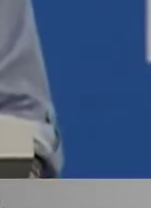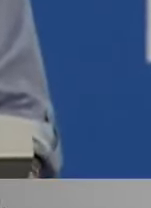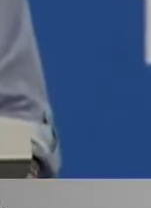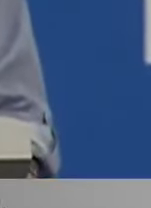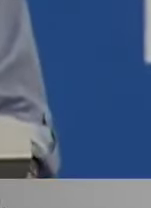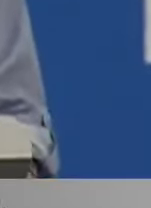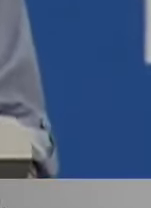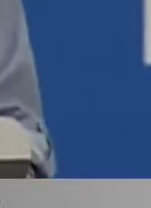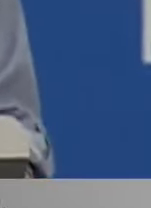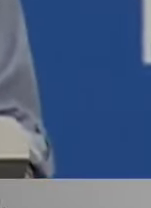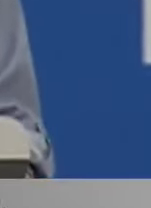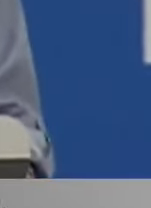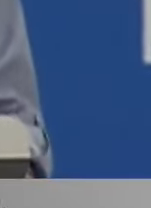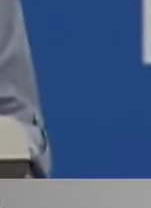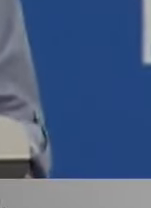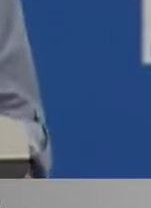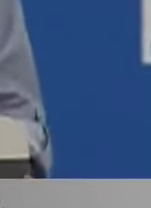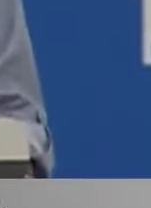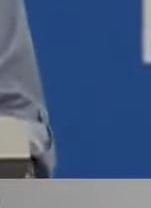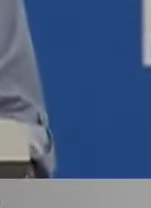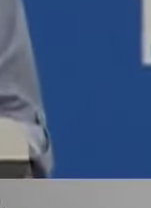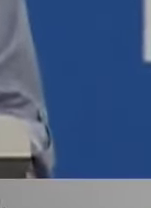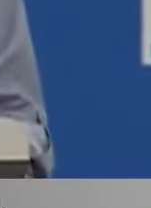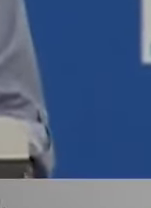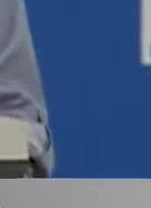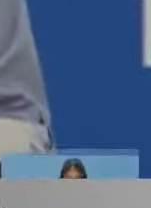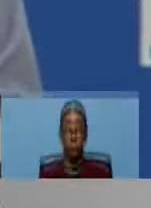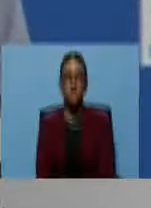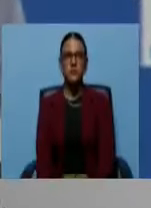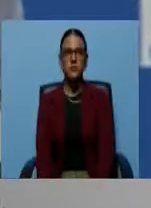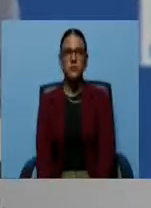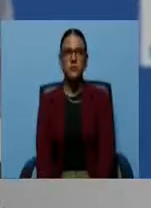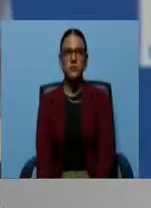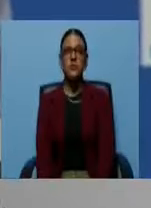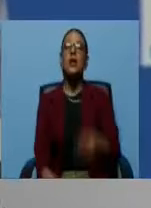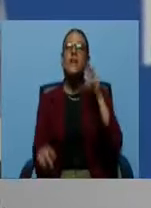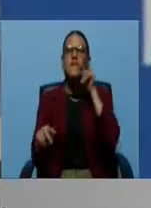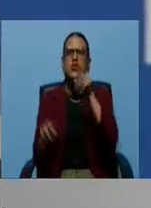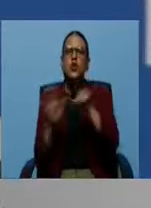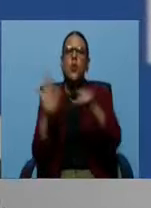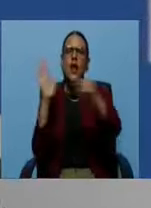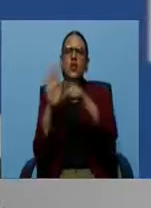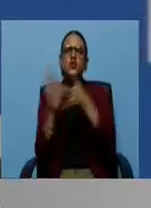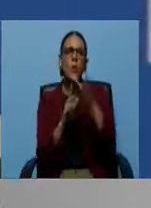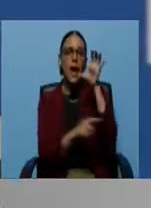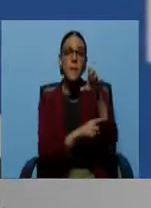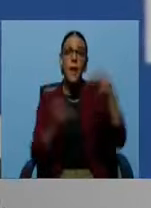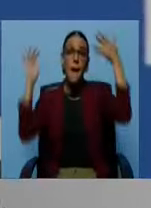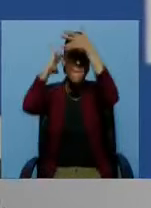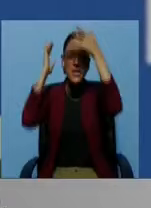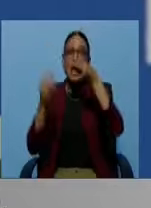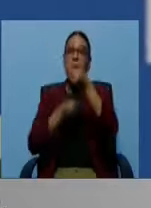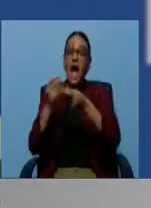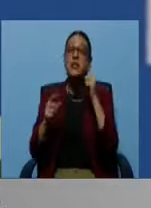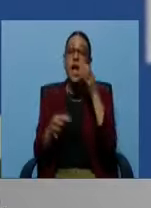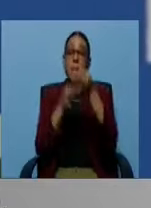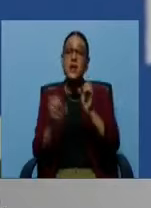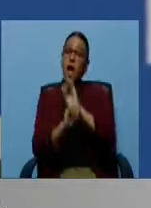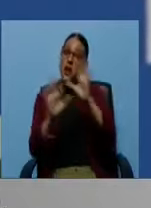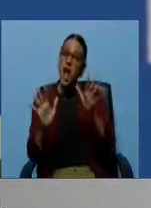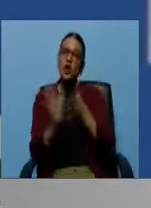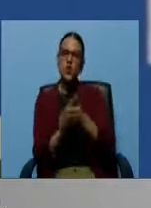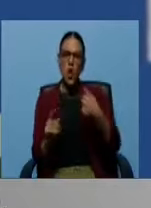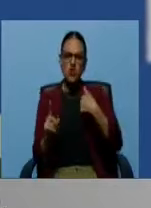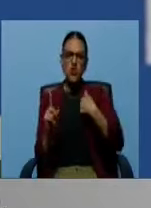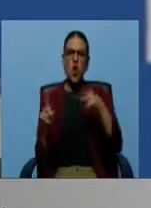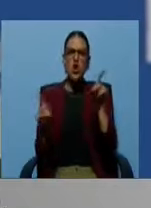destructiva, una visión negativa del propio Estado. Milei dice explícitamente que él es el topo